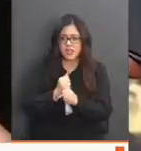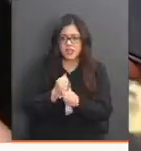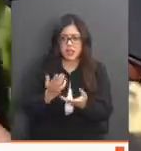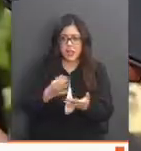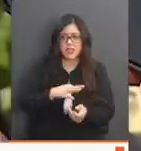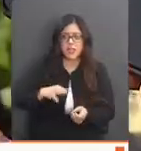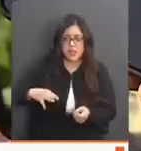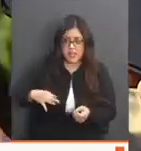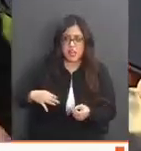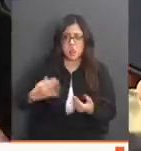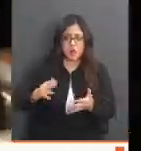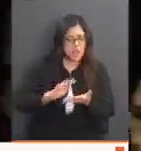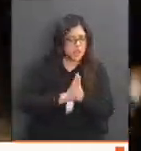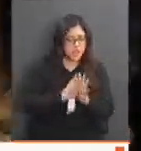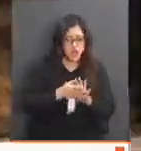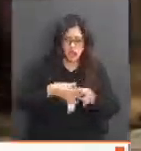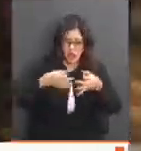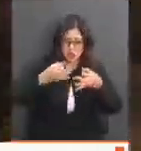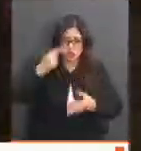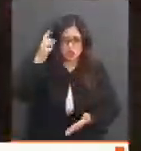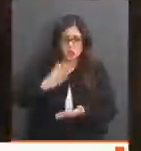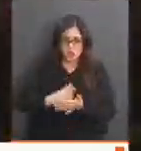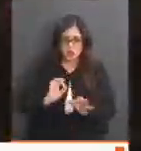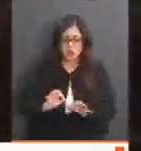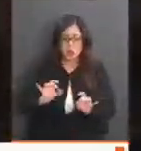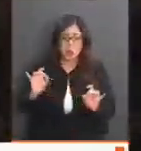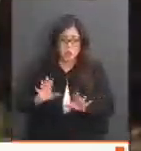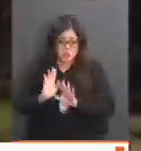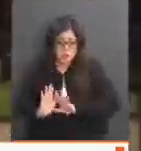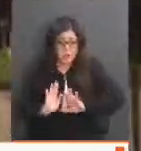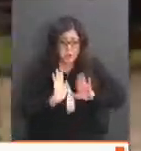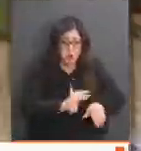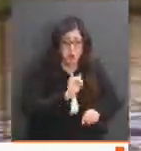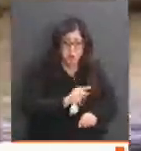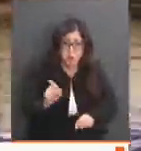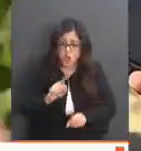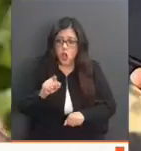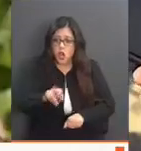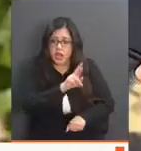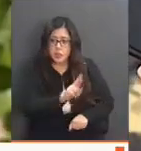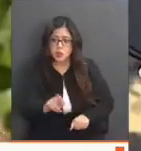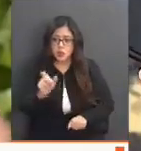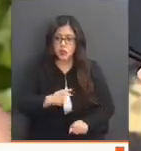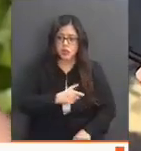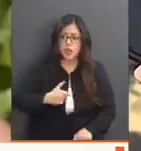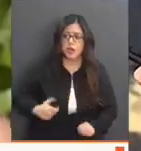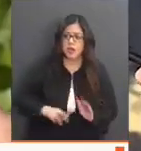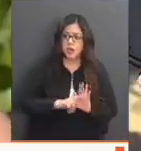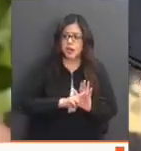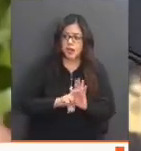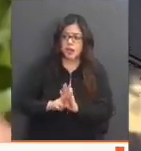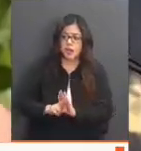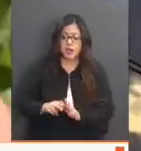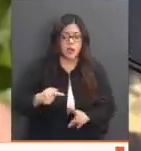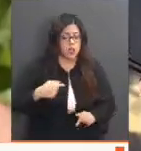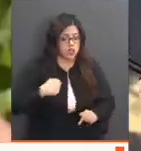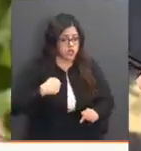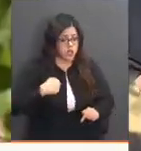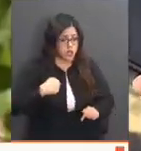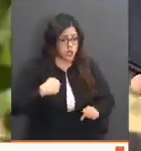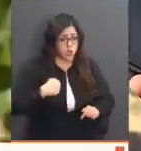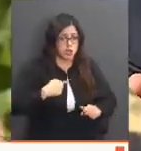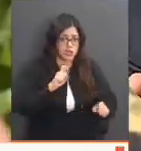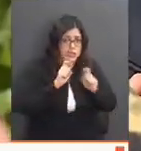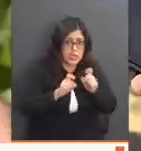ministerio para tomar todas las medidas correspondientes. ¿Fue o no un empujón? Esto respondió la delegada. No me interesa hacer un juicio antes de tener toda la